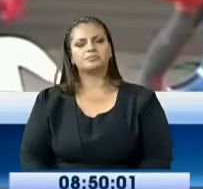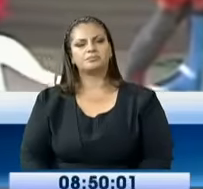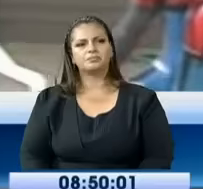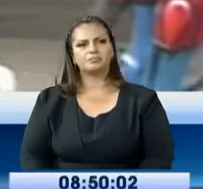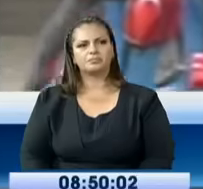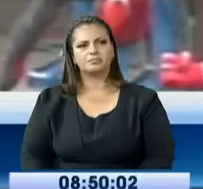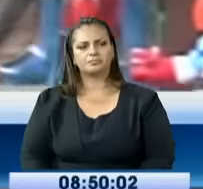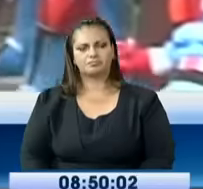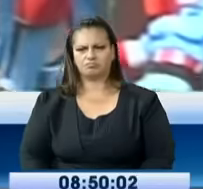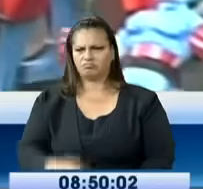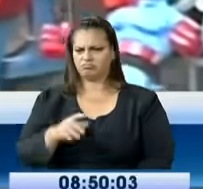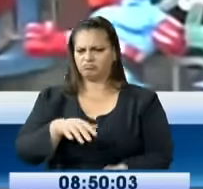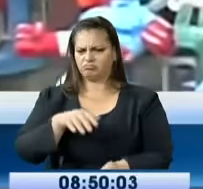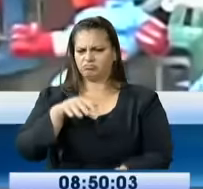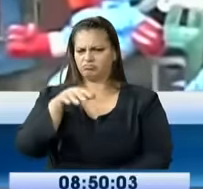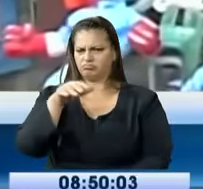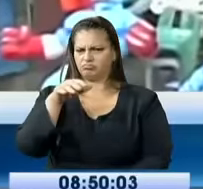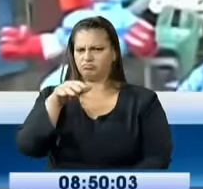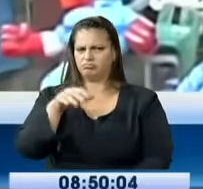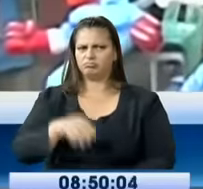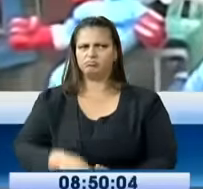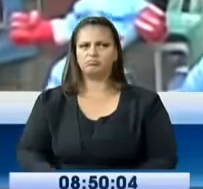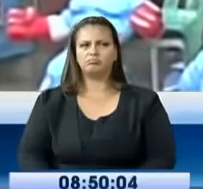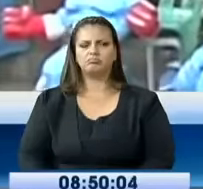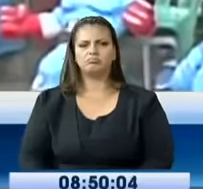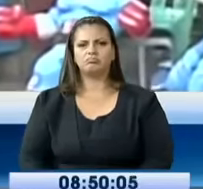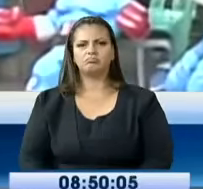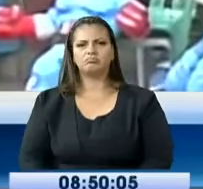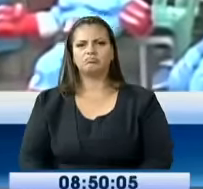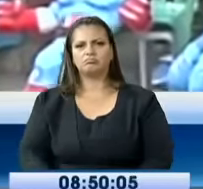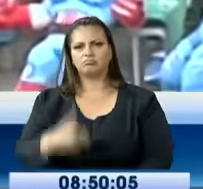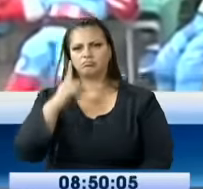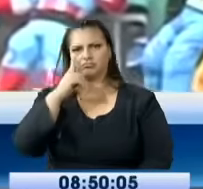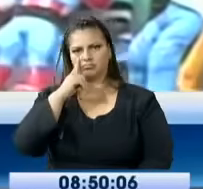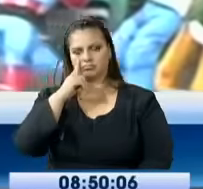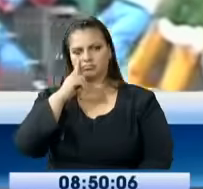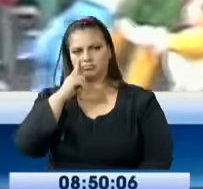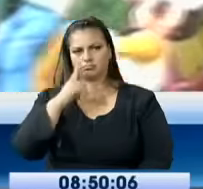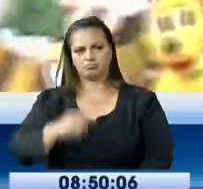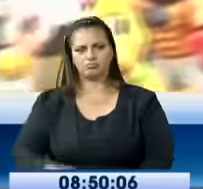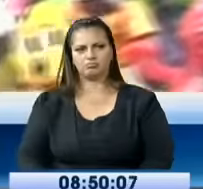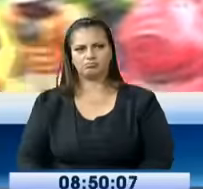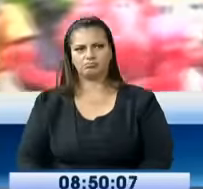Oiga, y está grandecito para el precio, ¿ah? Miren, acá está, mire Fernando.